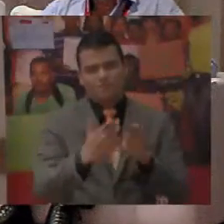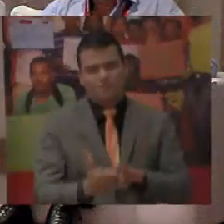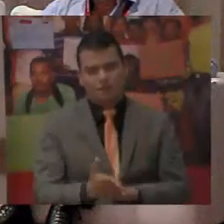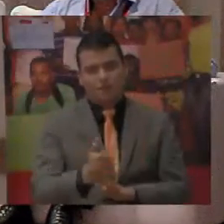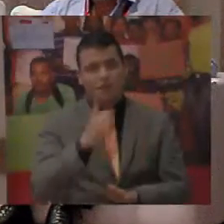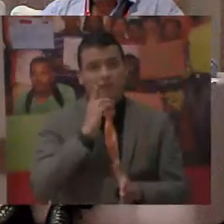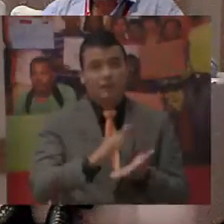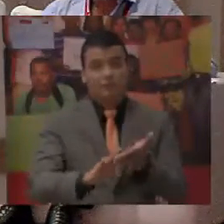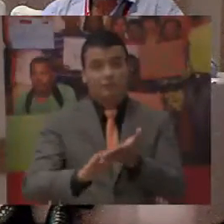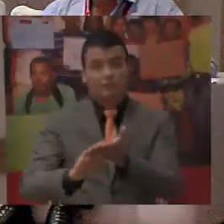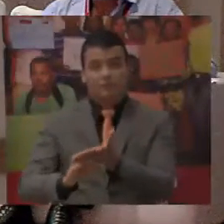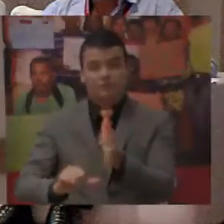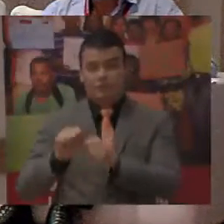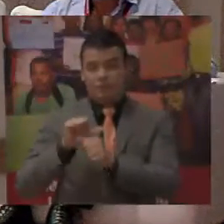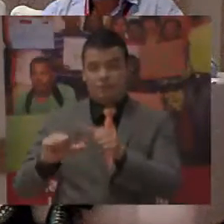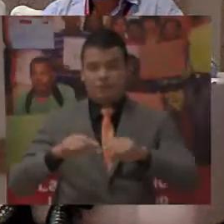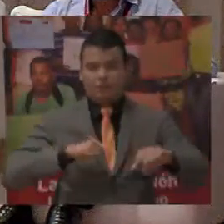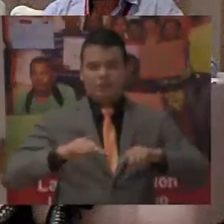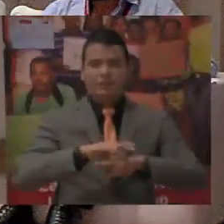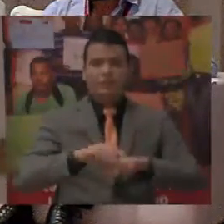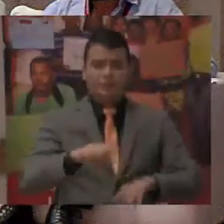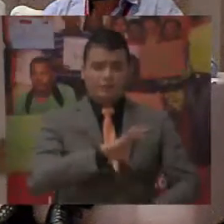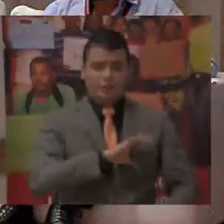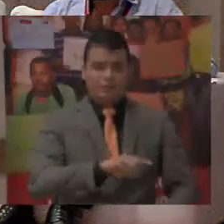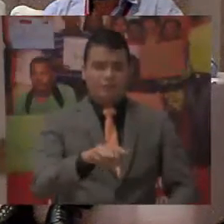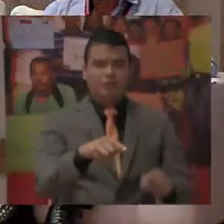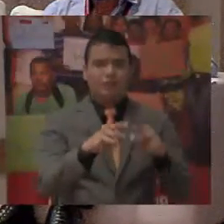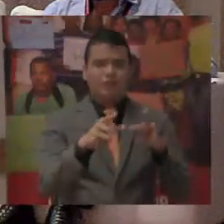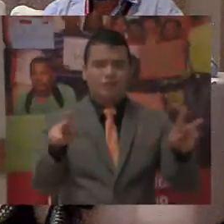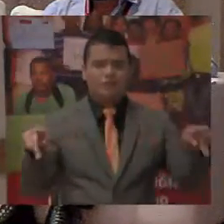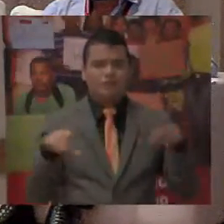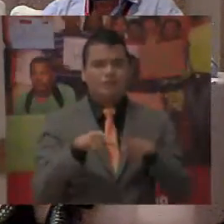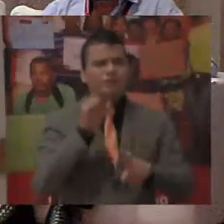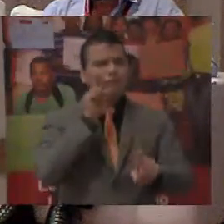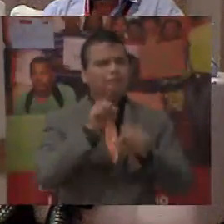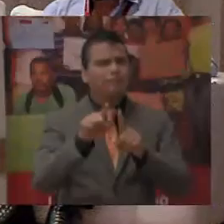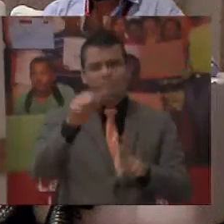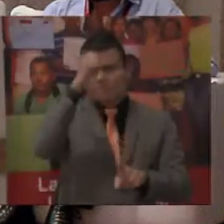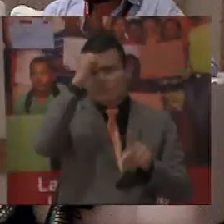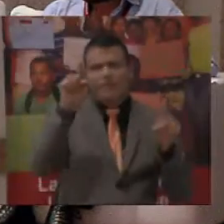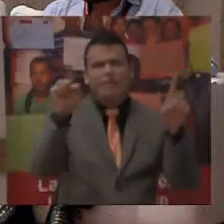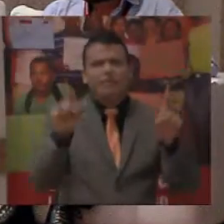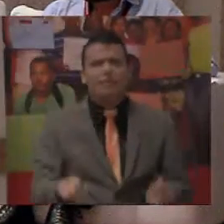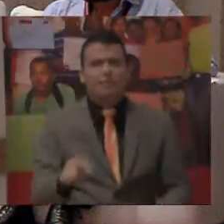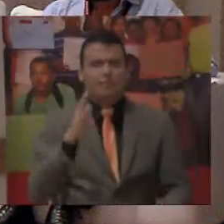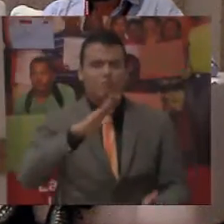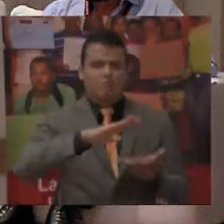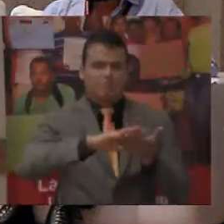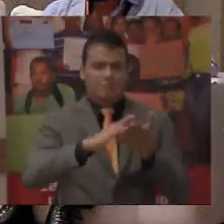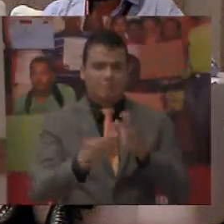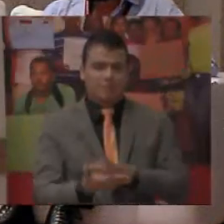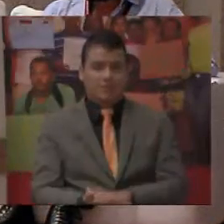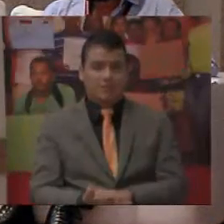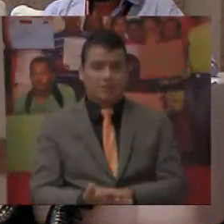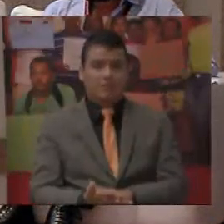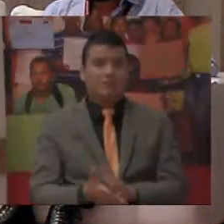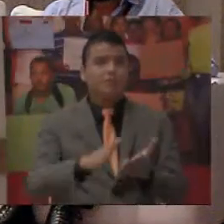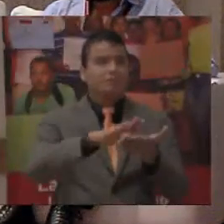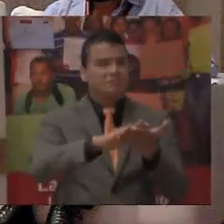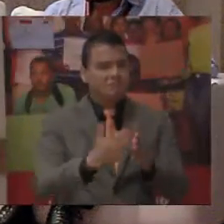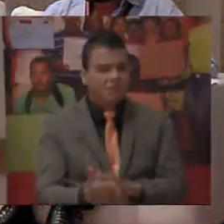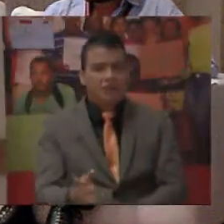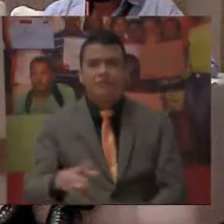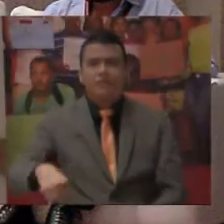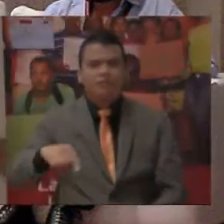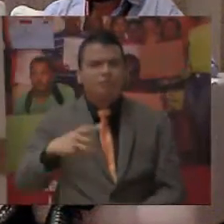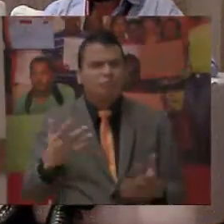reforma administrativa, Cali va a tener una oficina dedicada solo a la paz, y a la paz incluye los